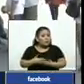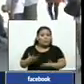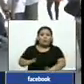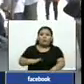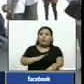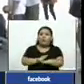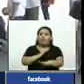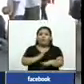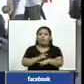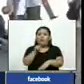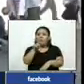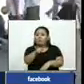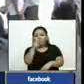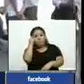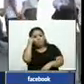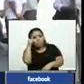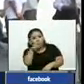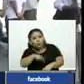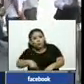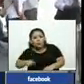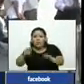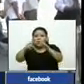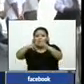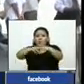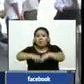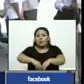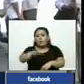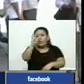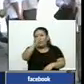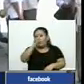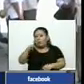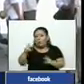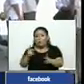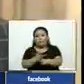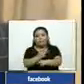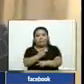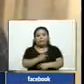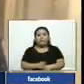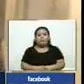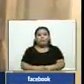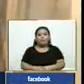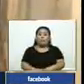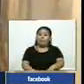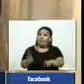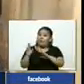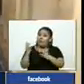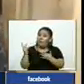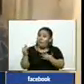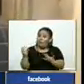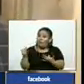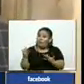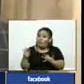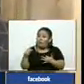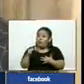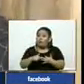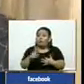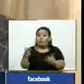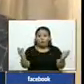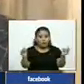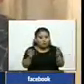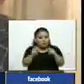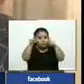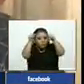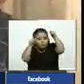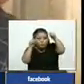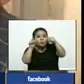que el daño que a su juicio le han hecho al país siga profundizándose. Y ojalá sea la Organización de Naciones Unidas que